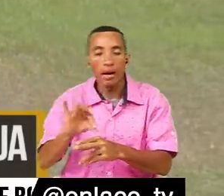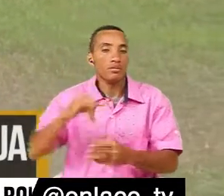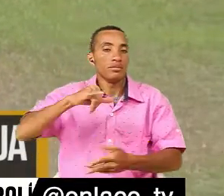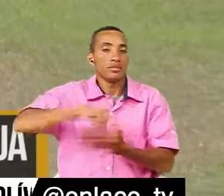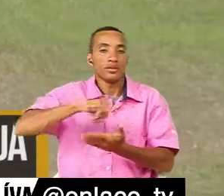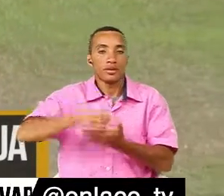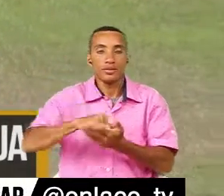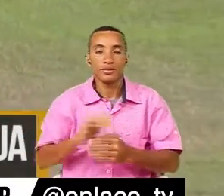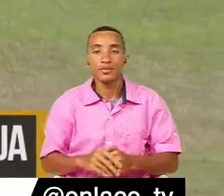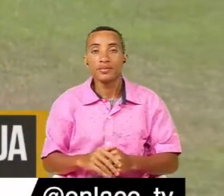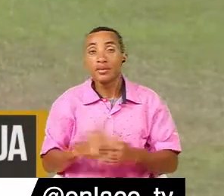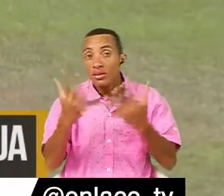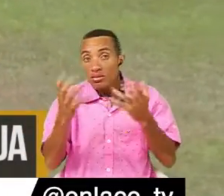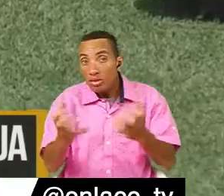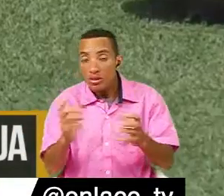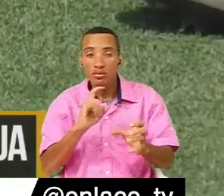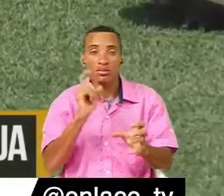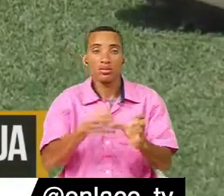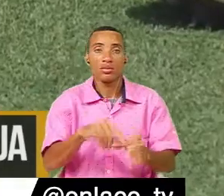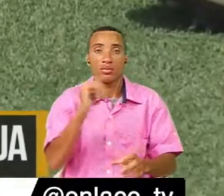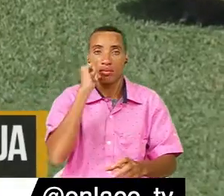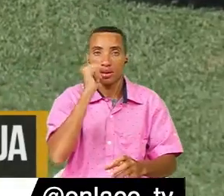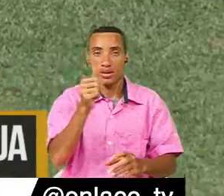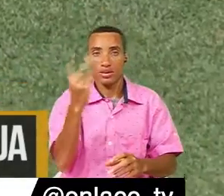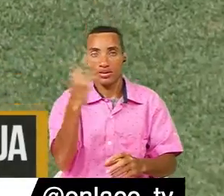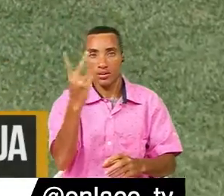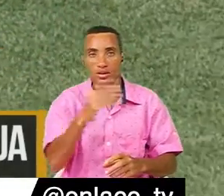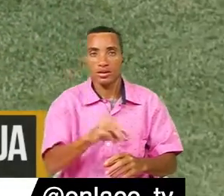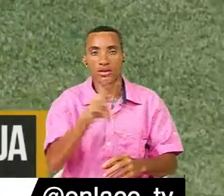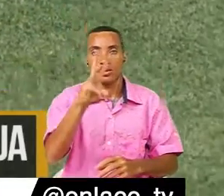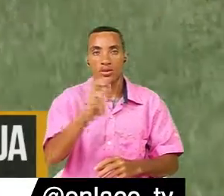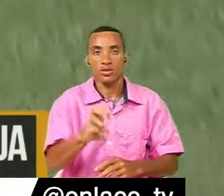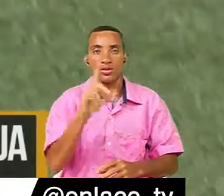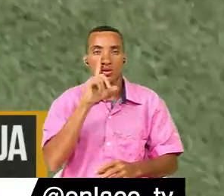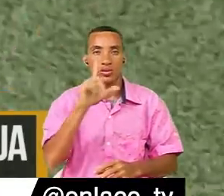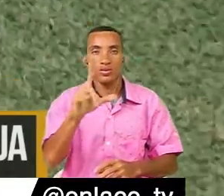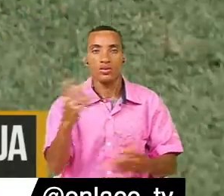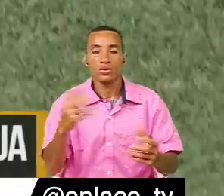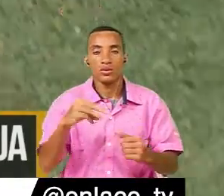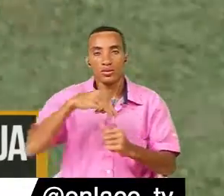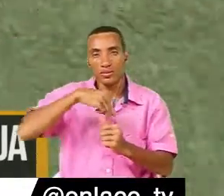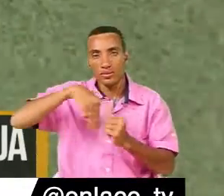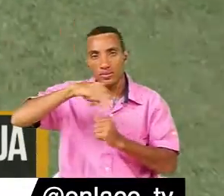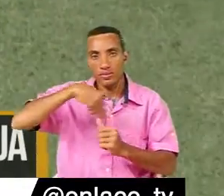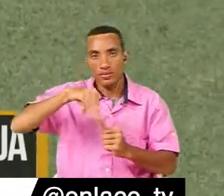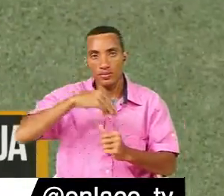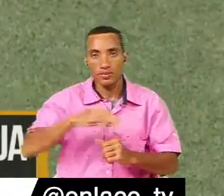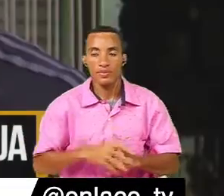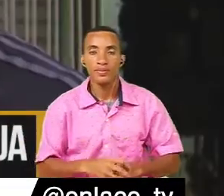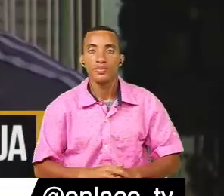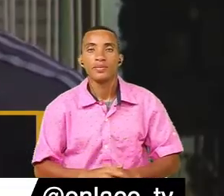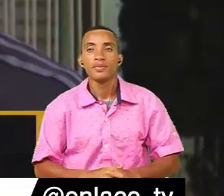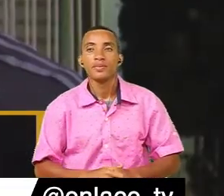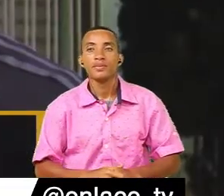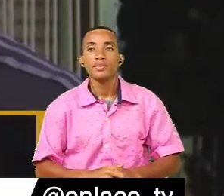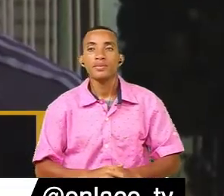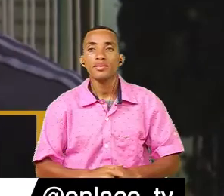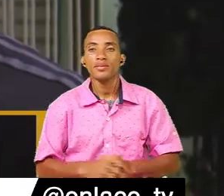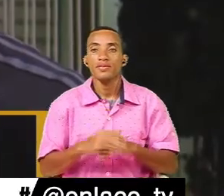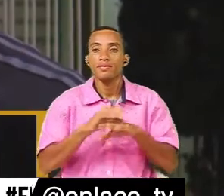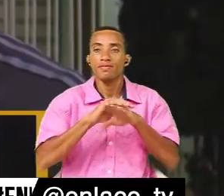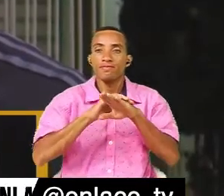serán hasta mañana viernes 8 de julio en las oficinas de deportes del Club Miramar en la modalidad Match Play. Creo que toda la invitación a